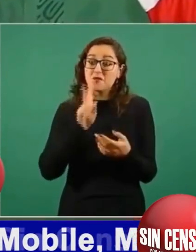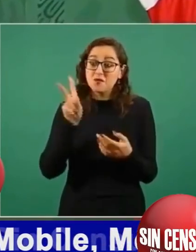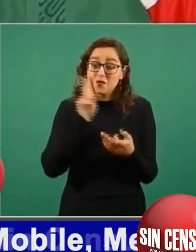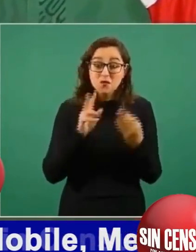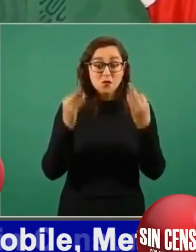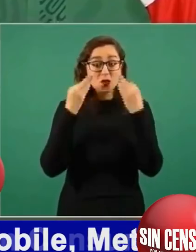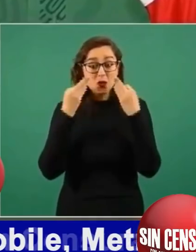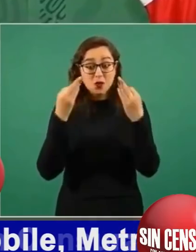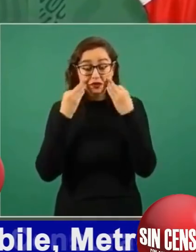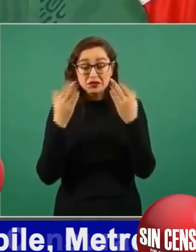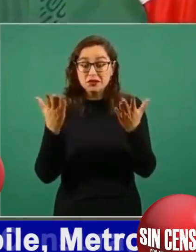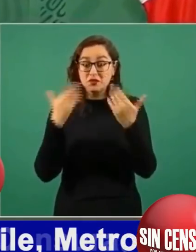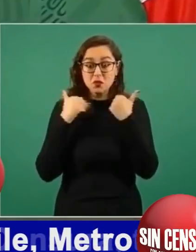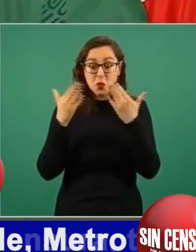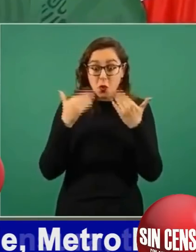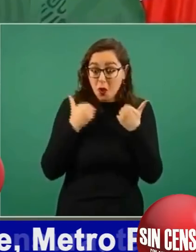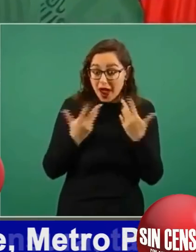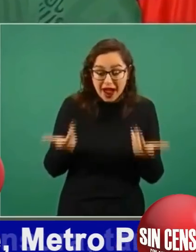pues ya no pudieron